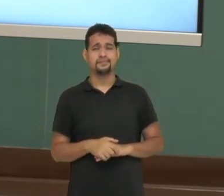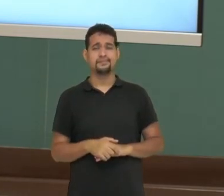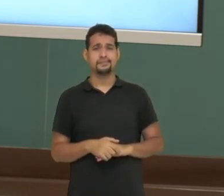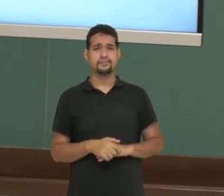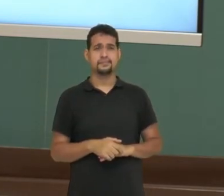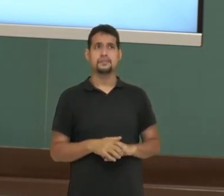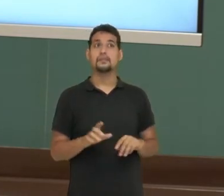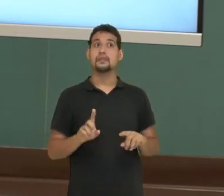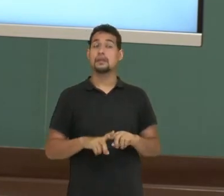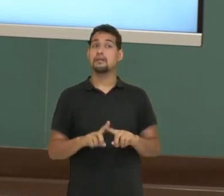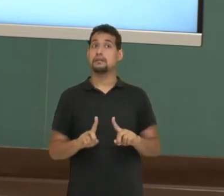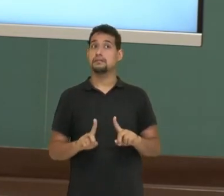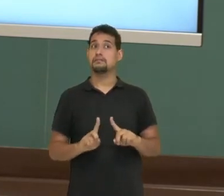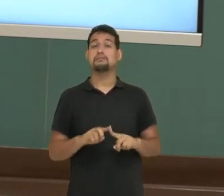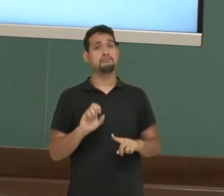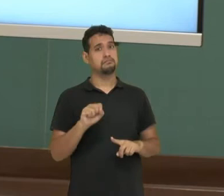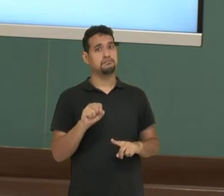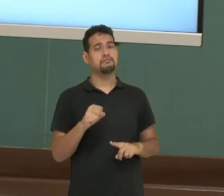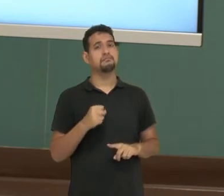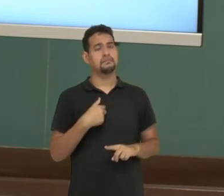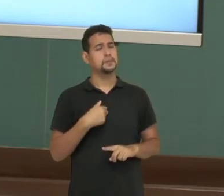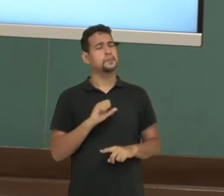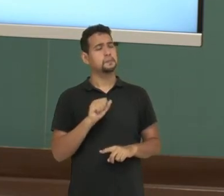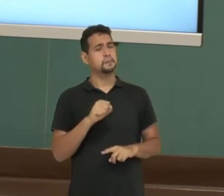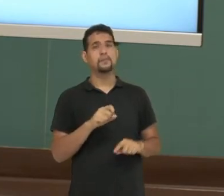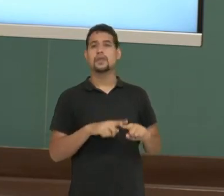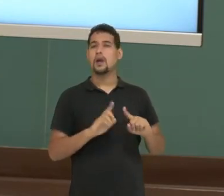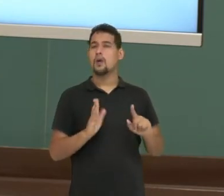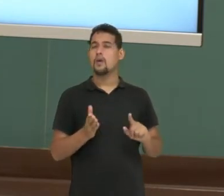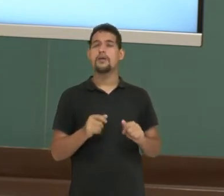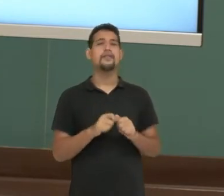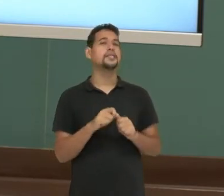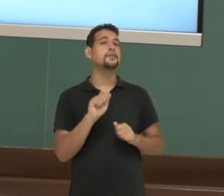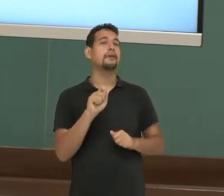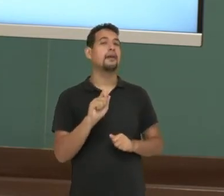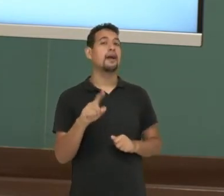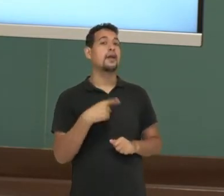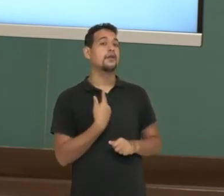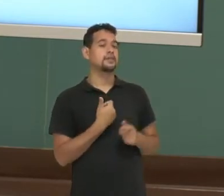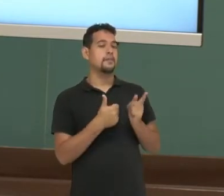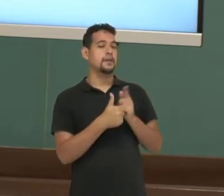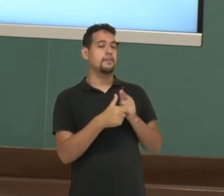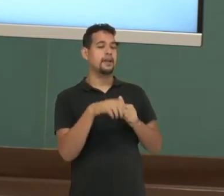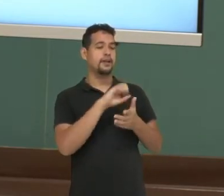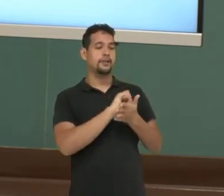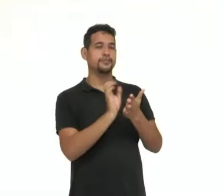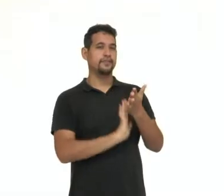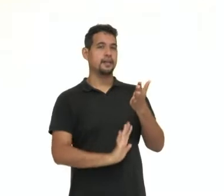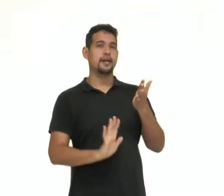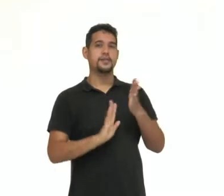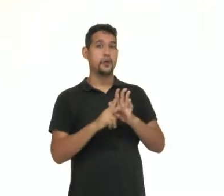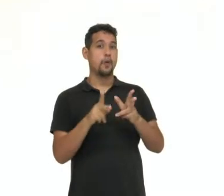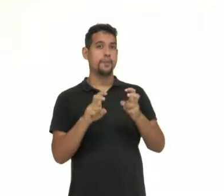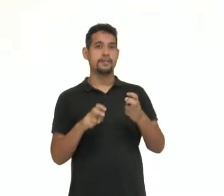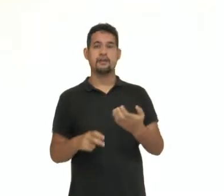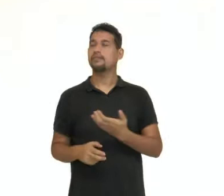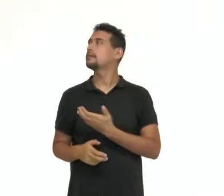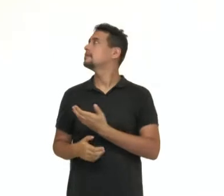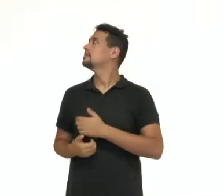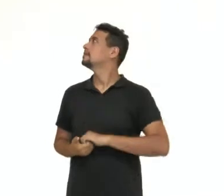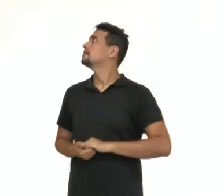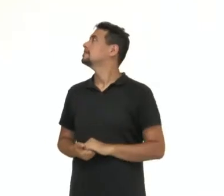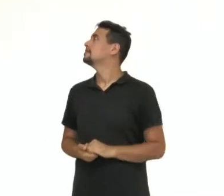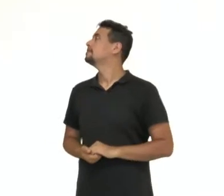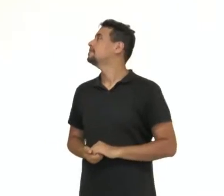Gaturro? Assim, eu estou. Vamos agora à nossa primeira atividade. Mirem,